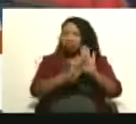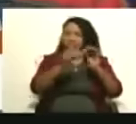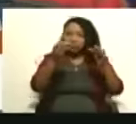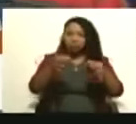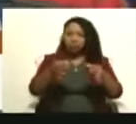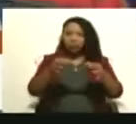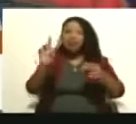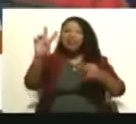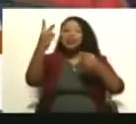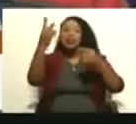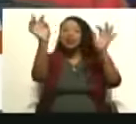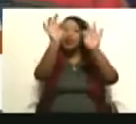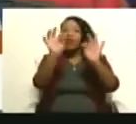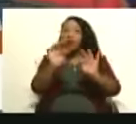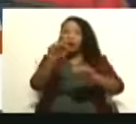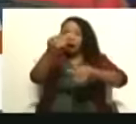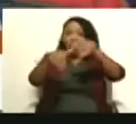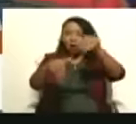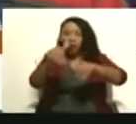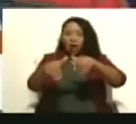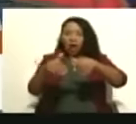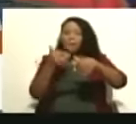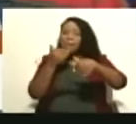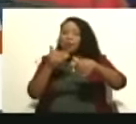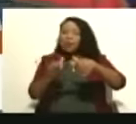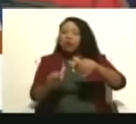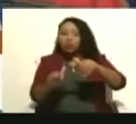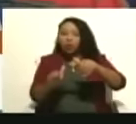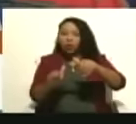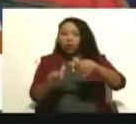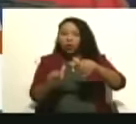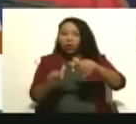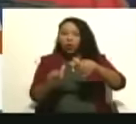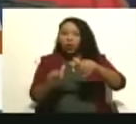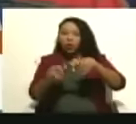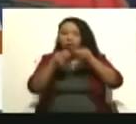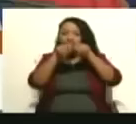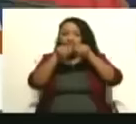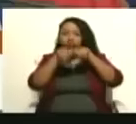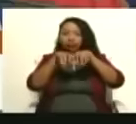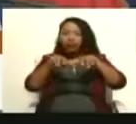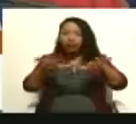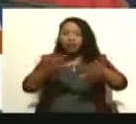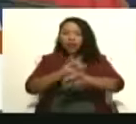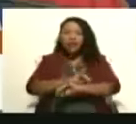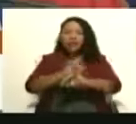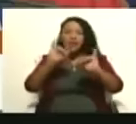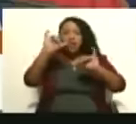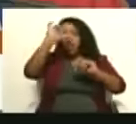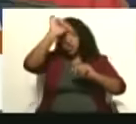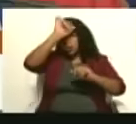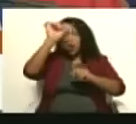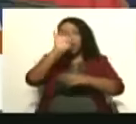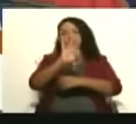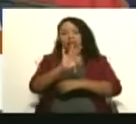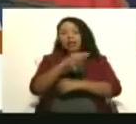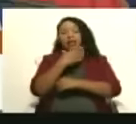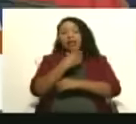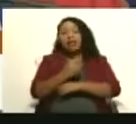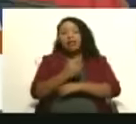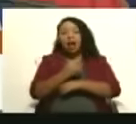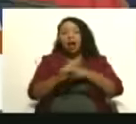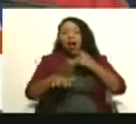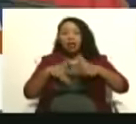fase llamada electoral, que se inicia a partir del presente despliegue, culminando el domingo 3 de diciembre con el